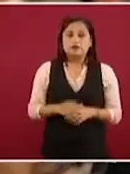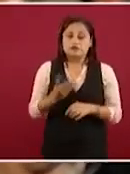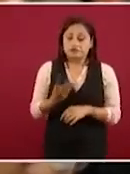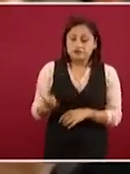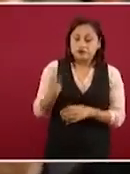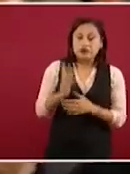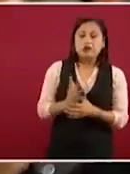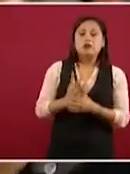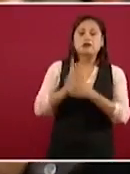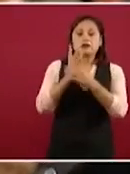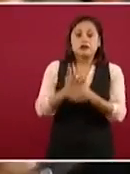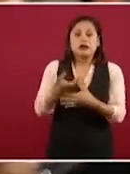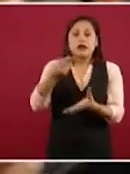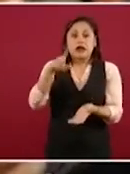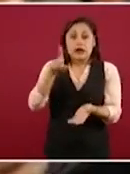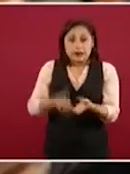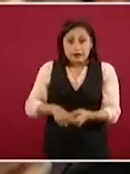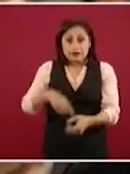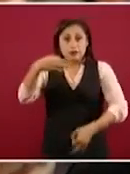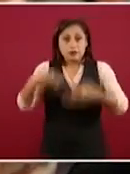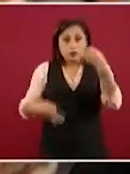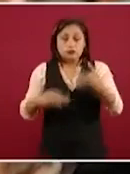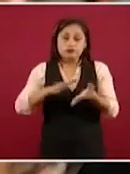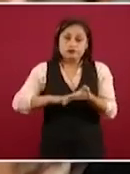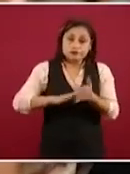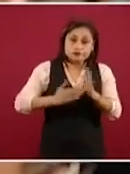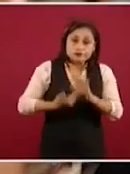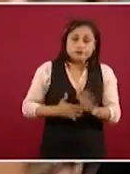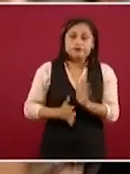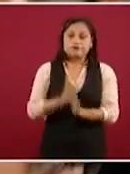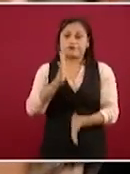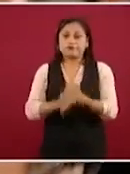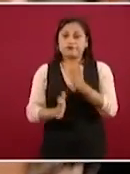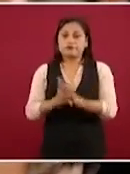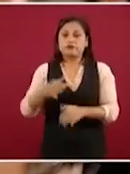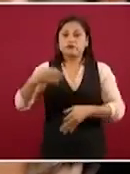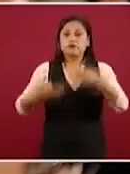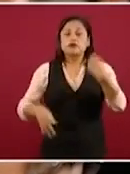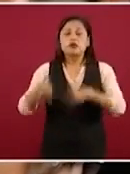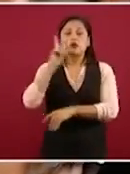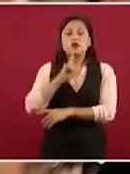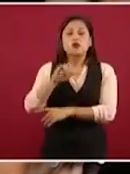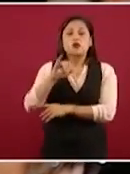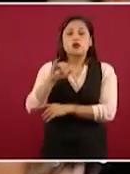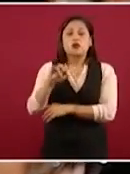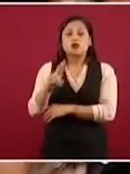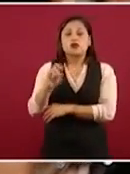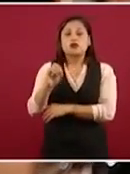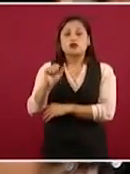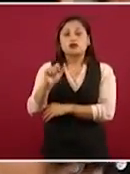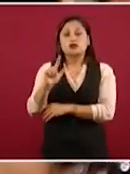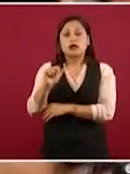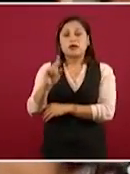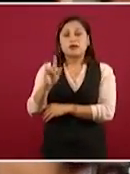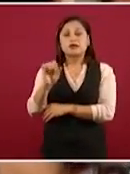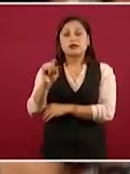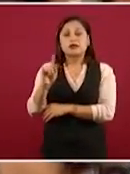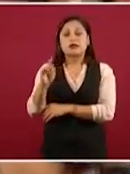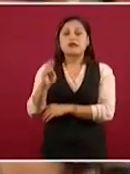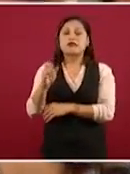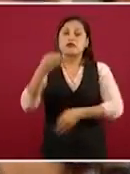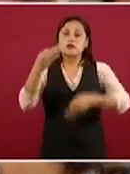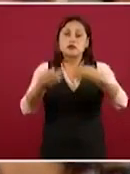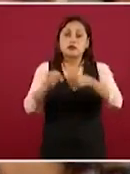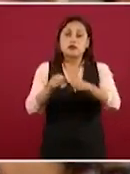del Poder Judicial. Se refieren a la jueza Rosaura Rivera Salcedo, juez octava de distrito en materia